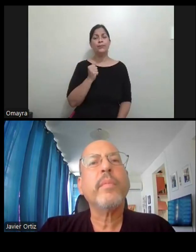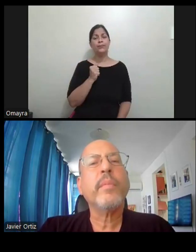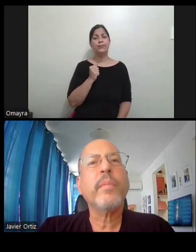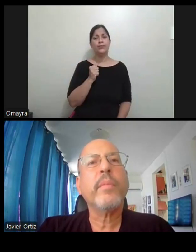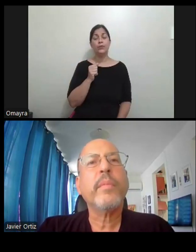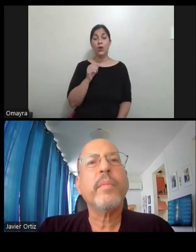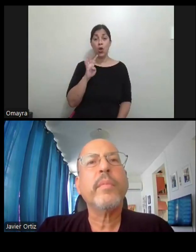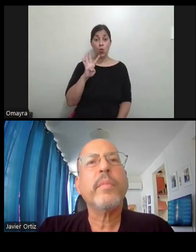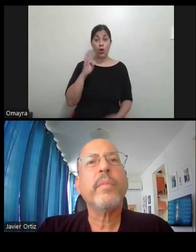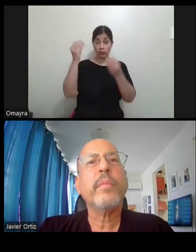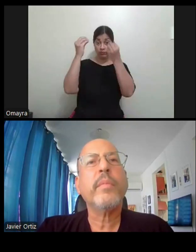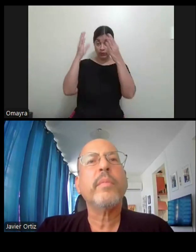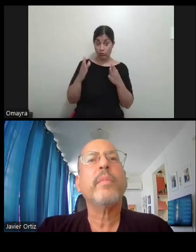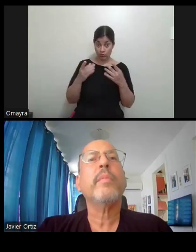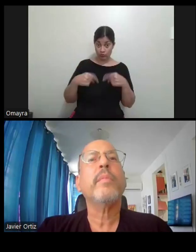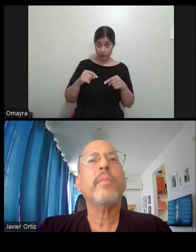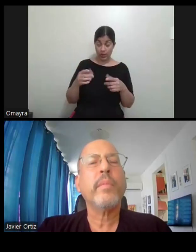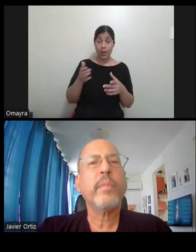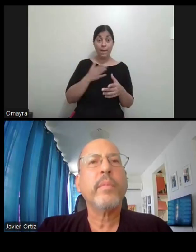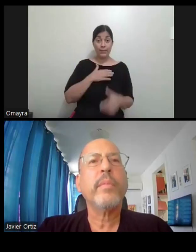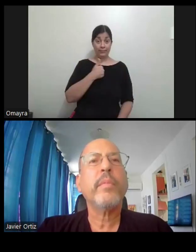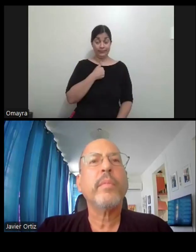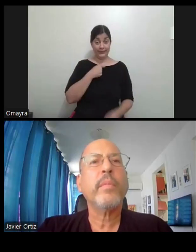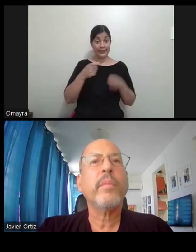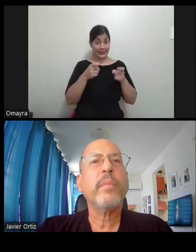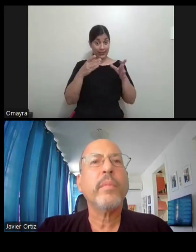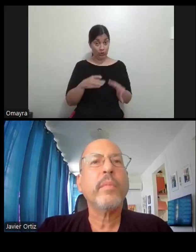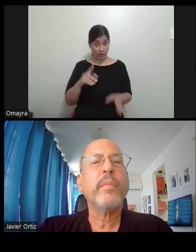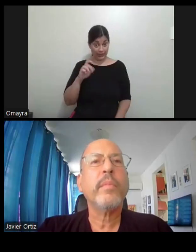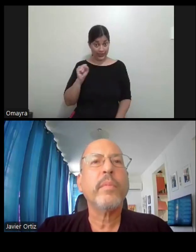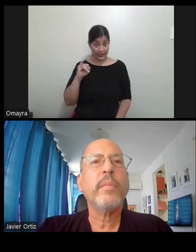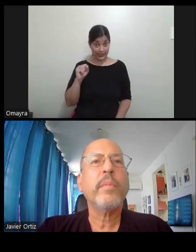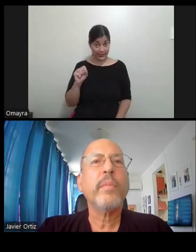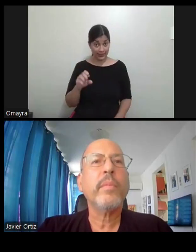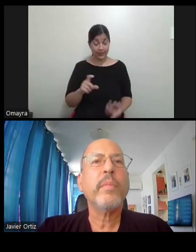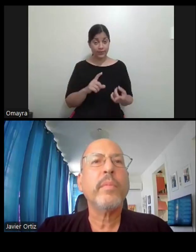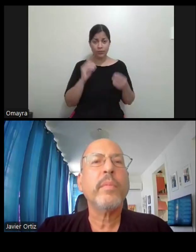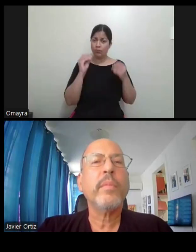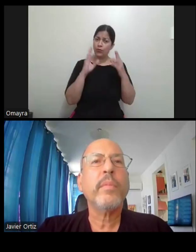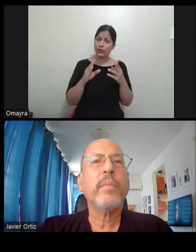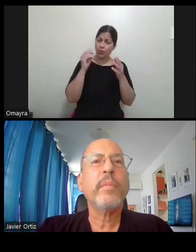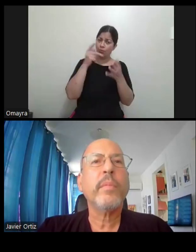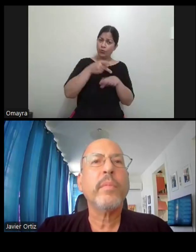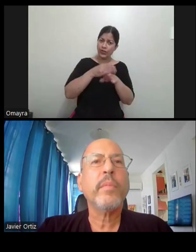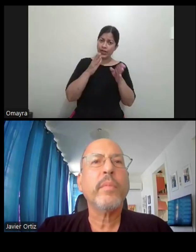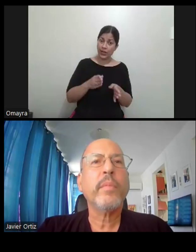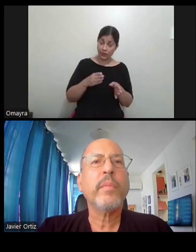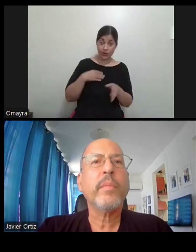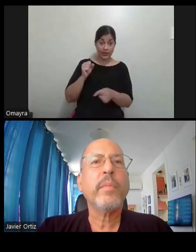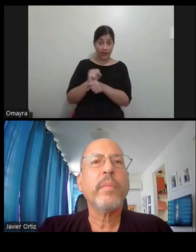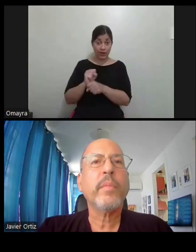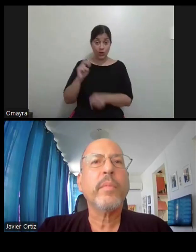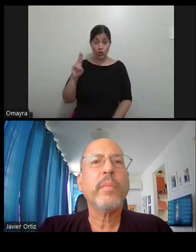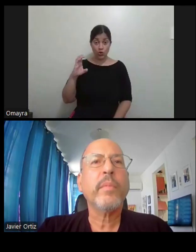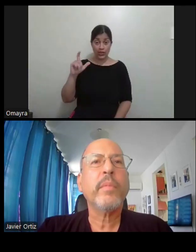4 mentores en el doctorado. Mi propia mentora, la que era la directora de la tesis, un profesor puertorriqueño que trabaja en UCLA, que se